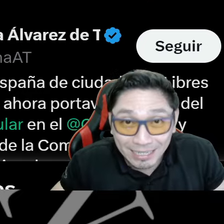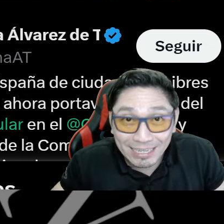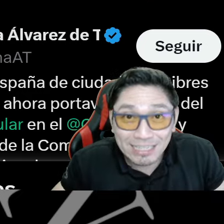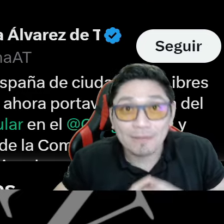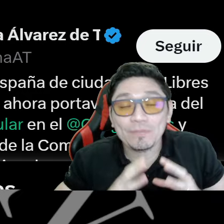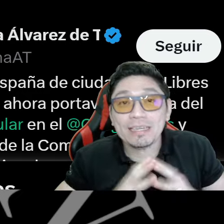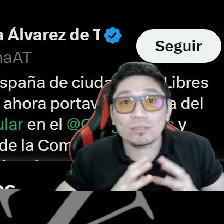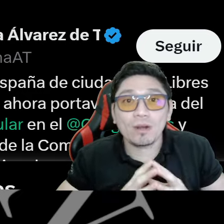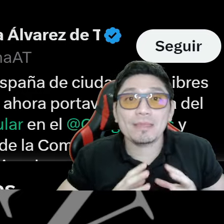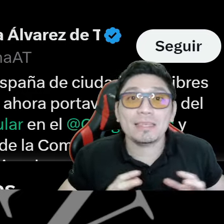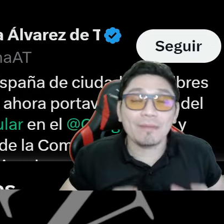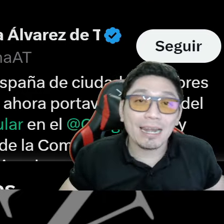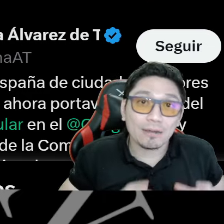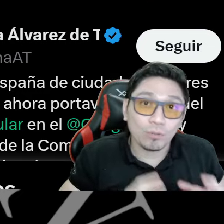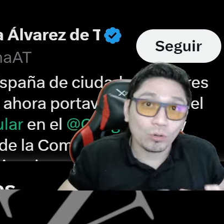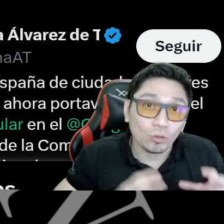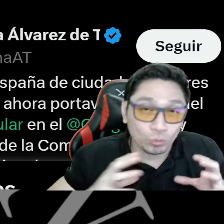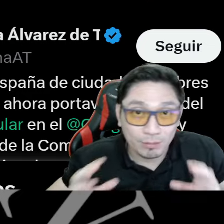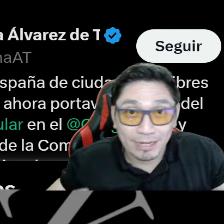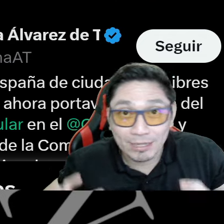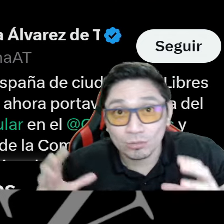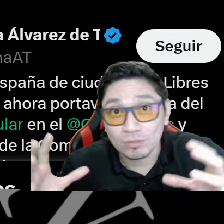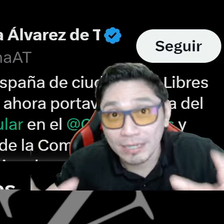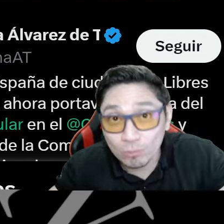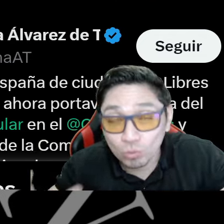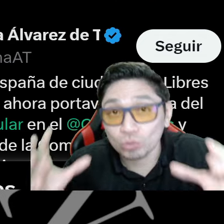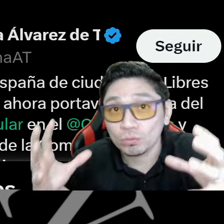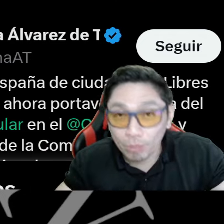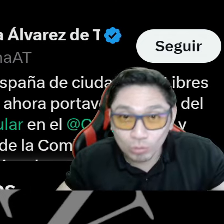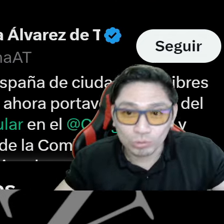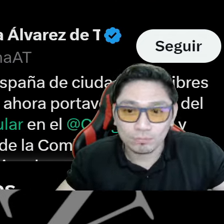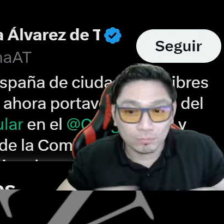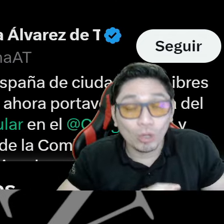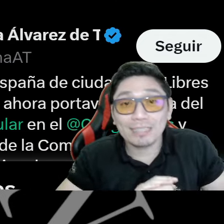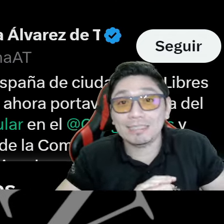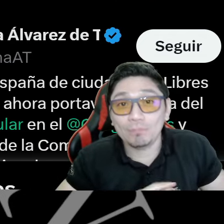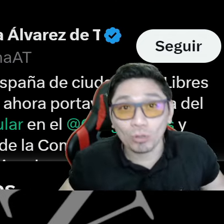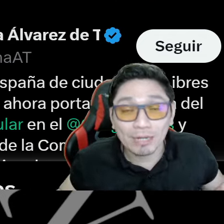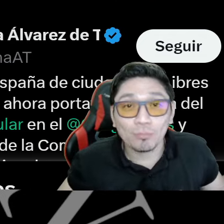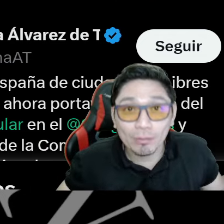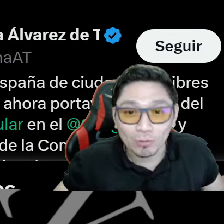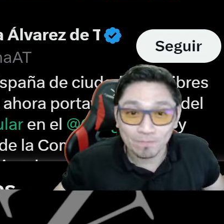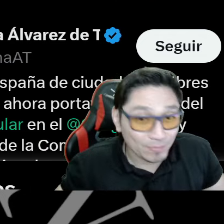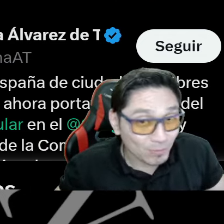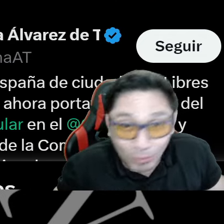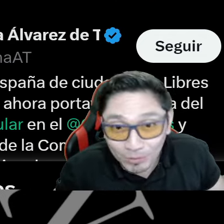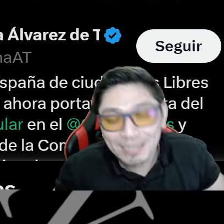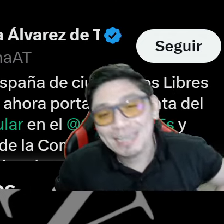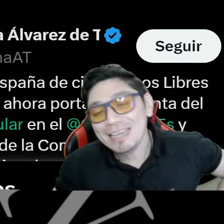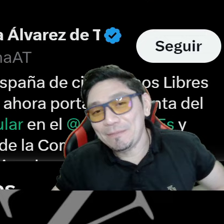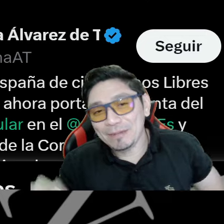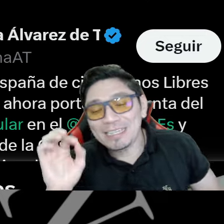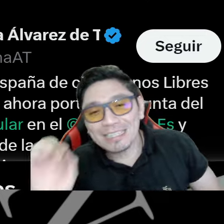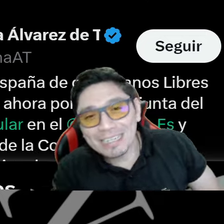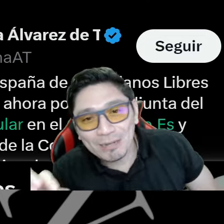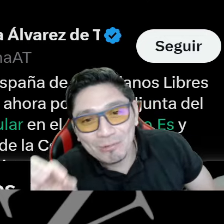ultraderecha y que solamente velan por los privilegios de unos pocos no les importa el pueblo no